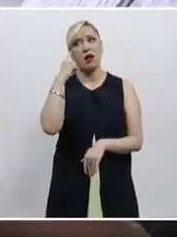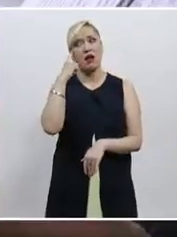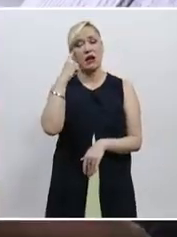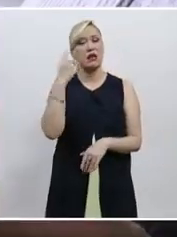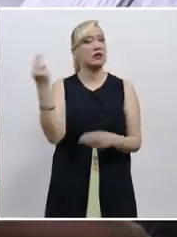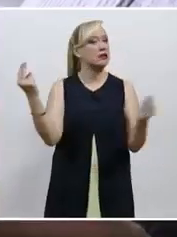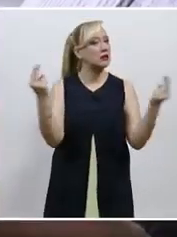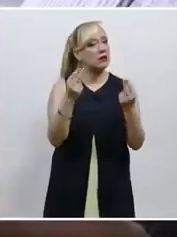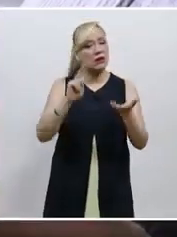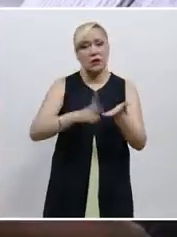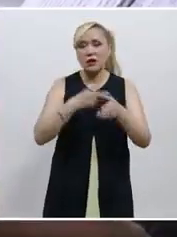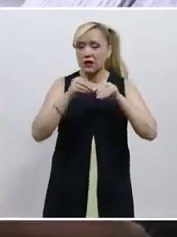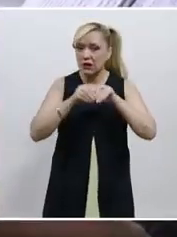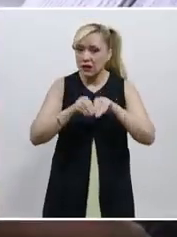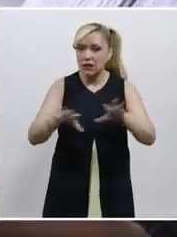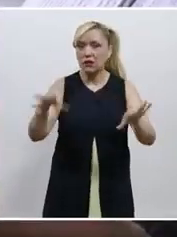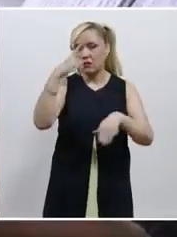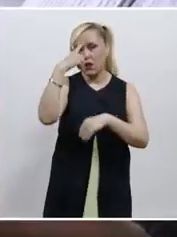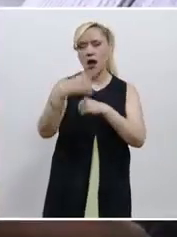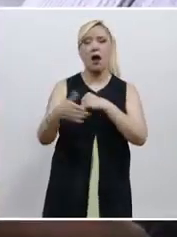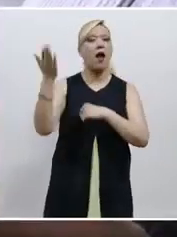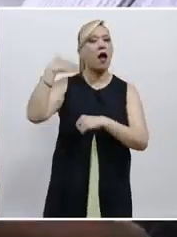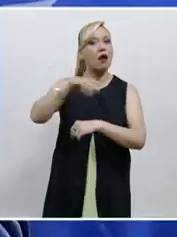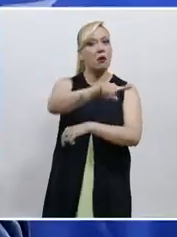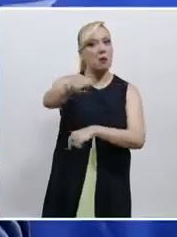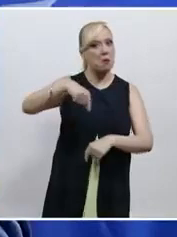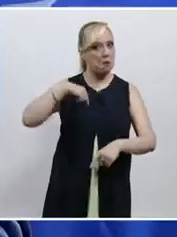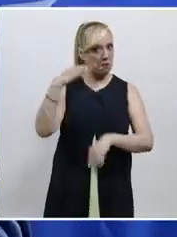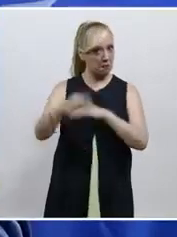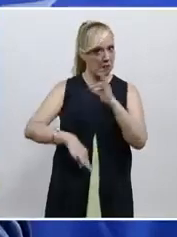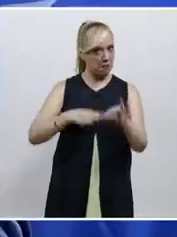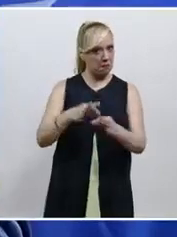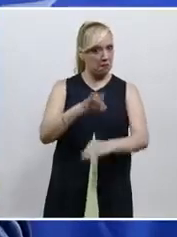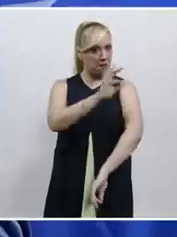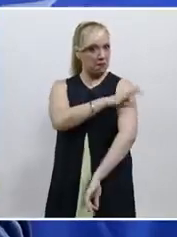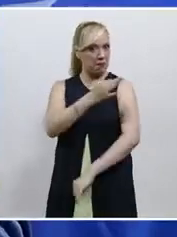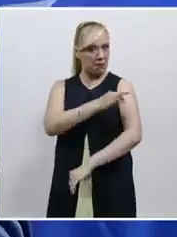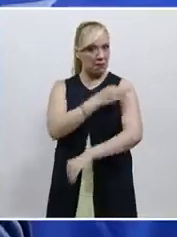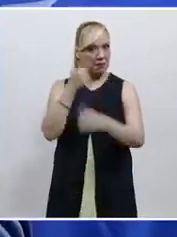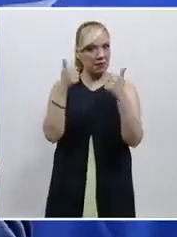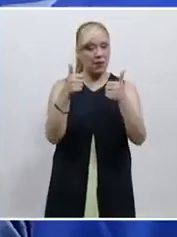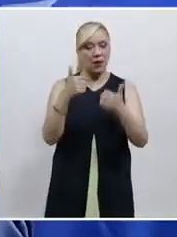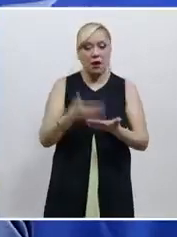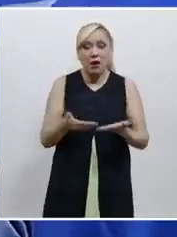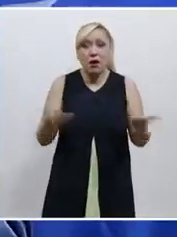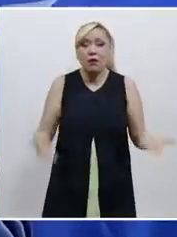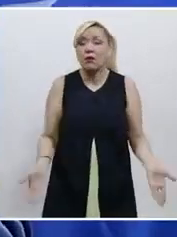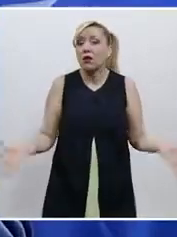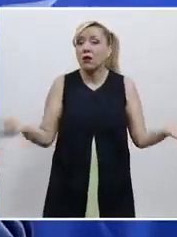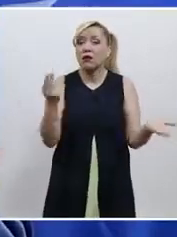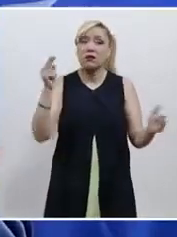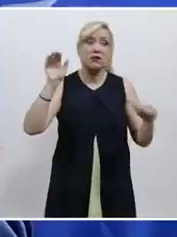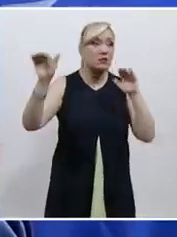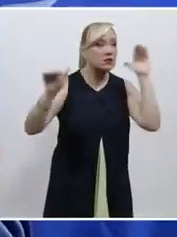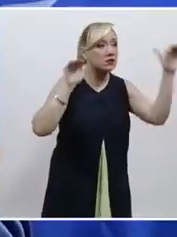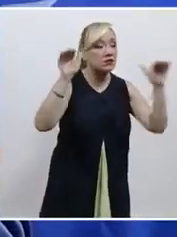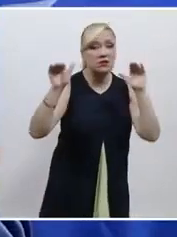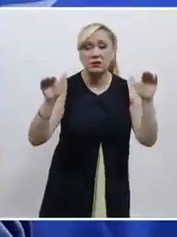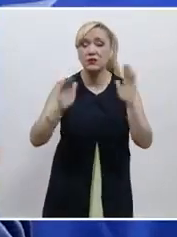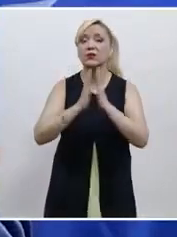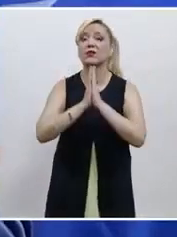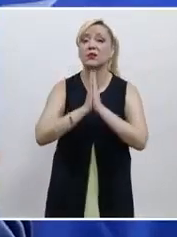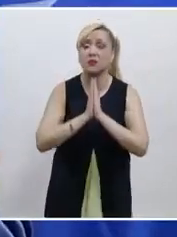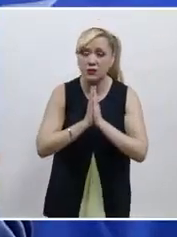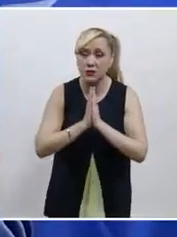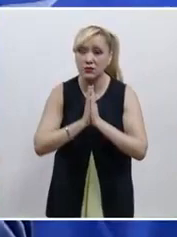de vacunación que nos protegieron en el pasado. El lema de esa campaña es una llamada a la acción. Ponte al